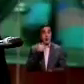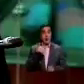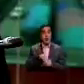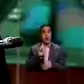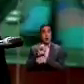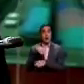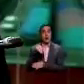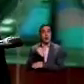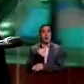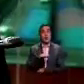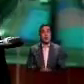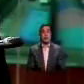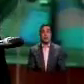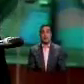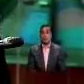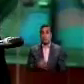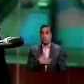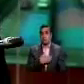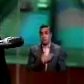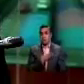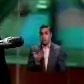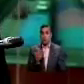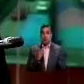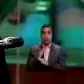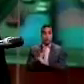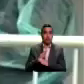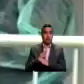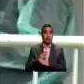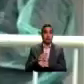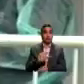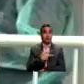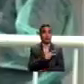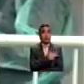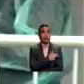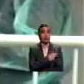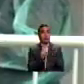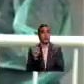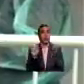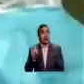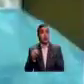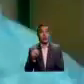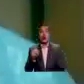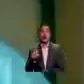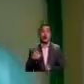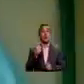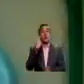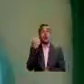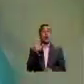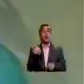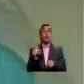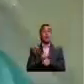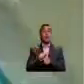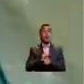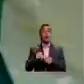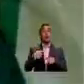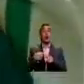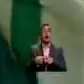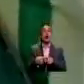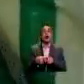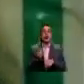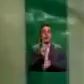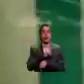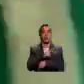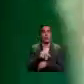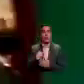Ecuador, están protegidos por la vacuna. La realización de este ensayo clínico estará supervisado por